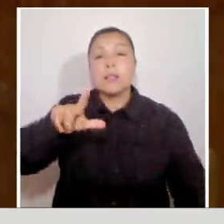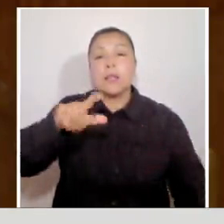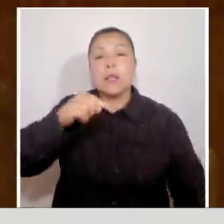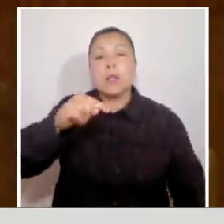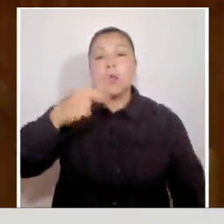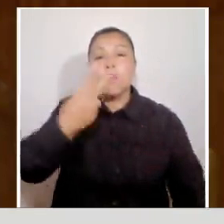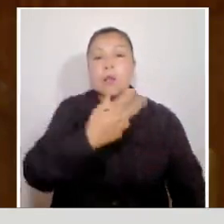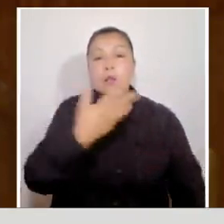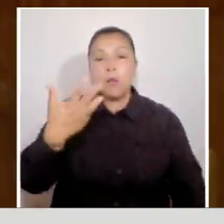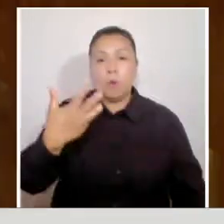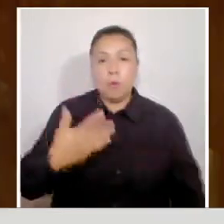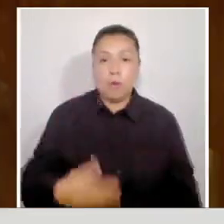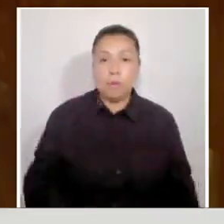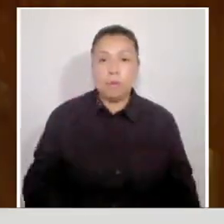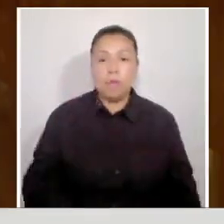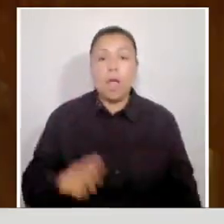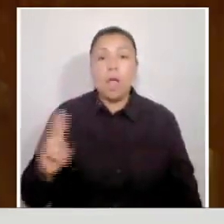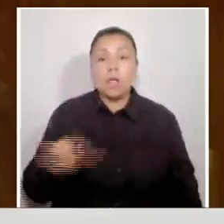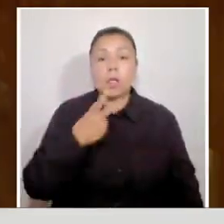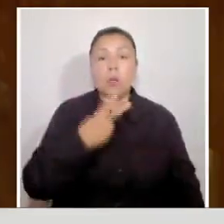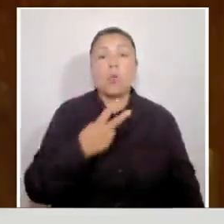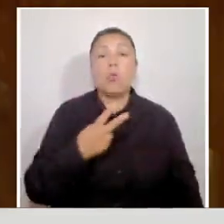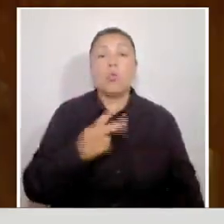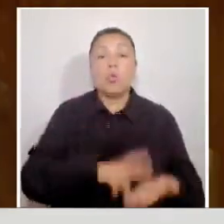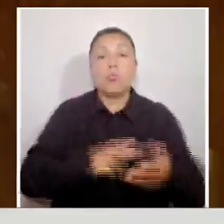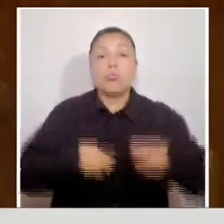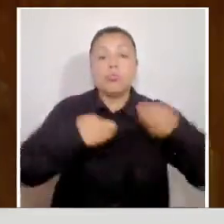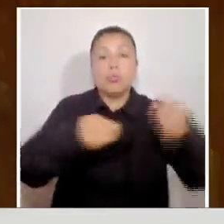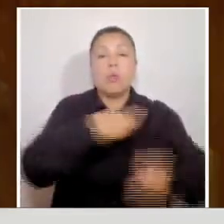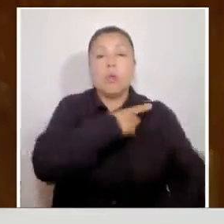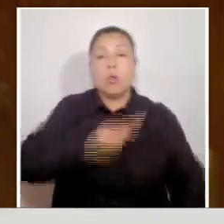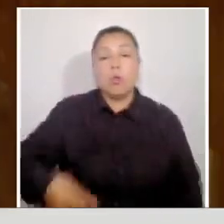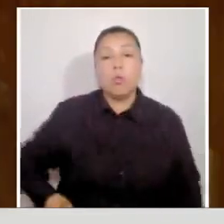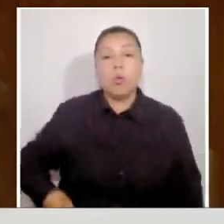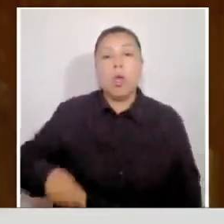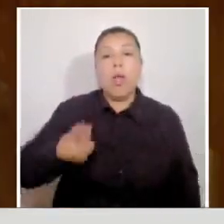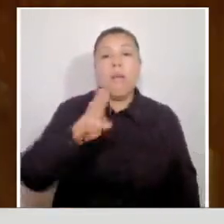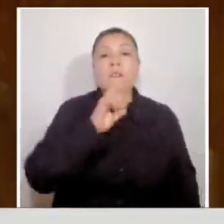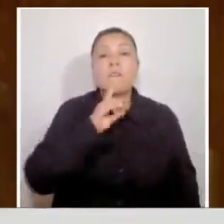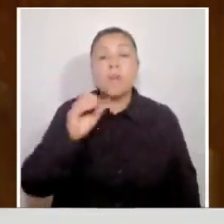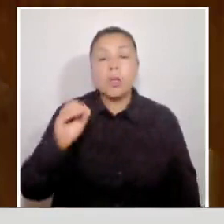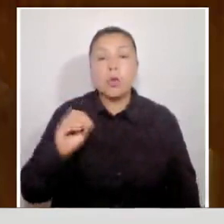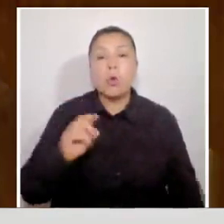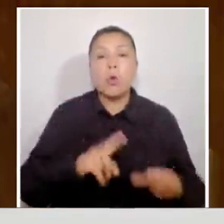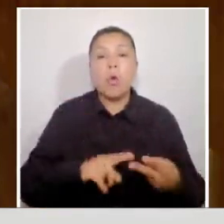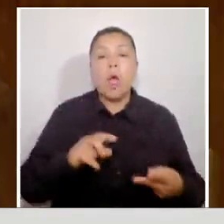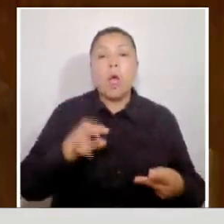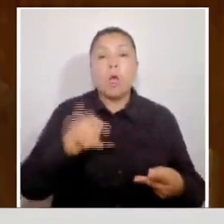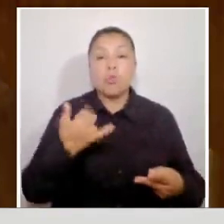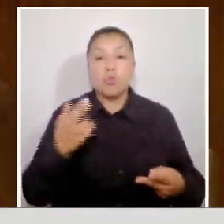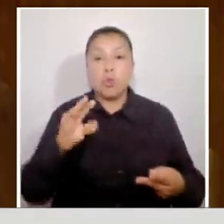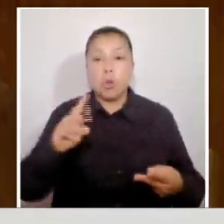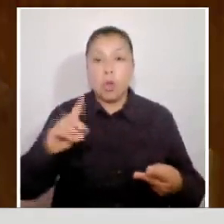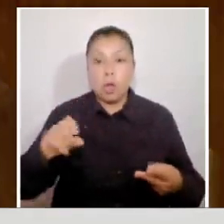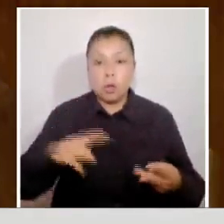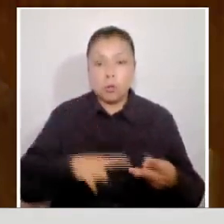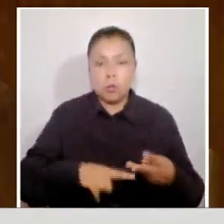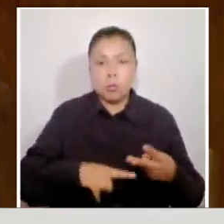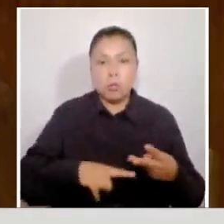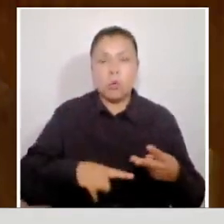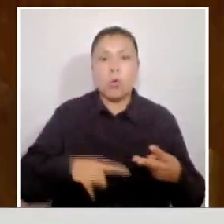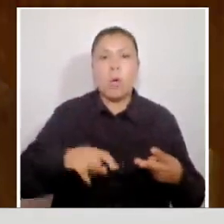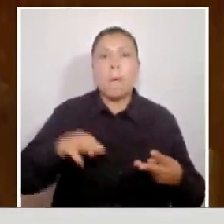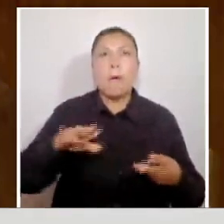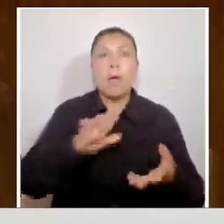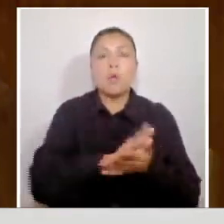g29 segundo moción de los diputados señores Jorge Brito asb Andrés jordano Salazar danel Man